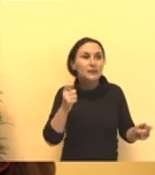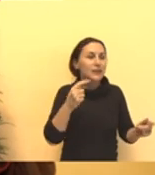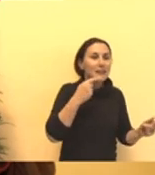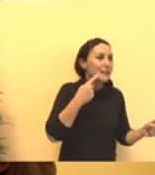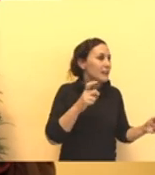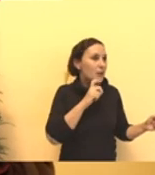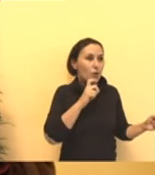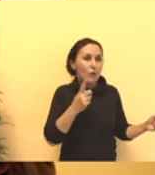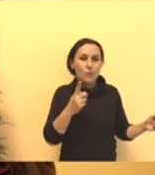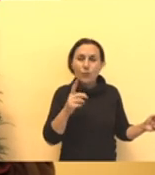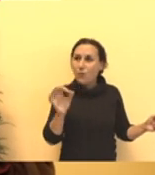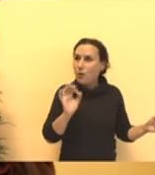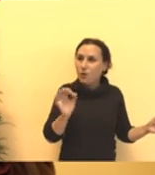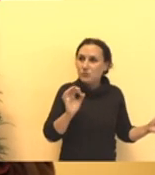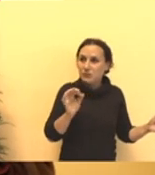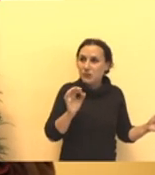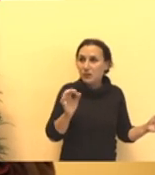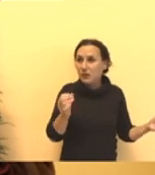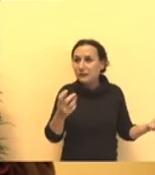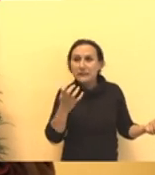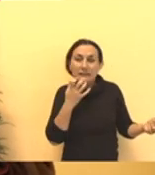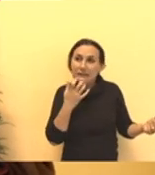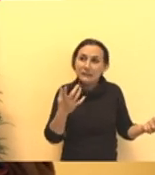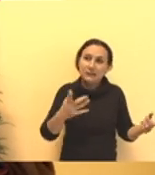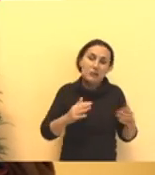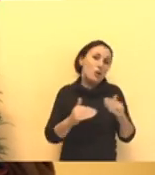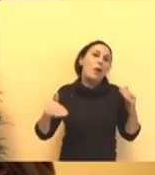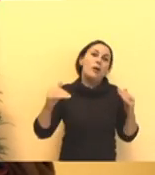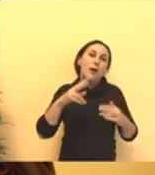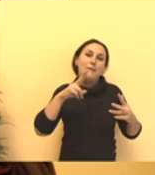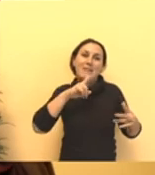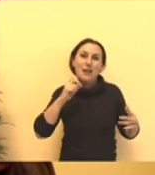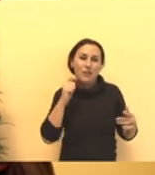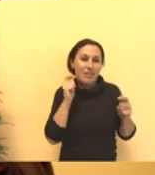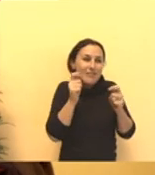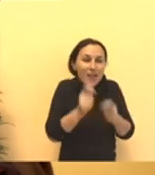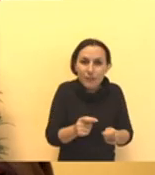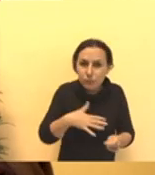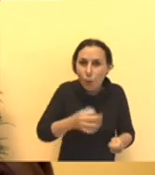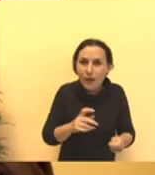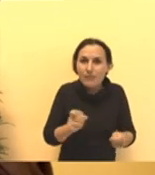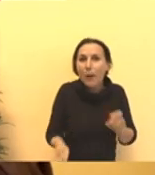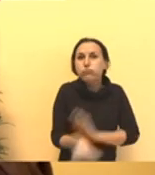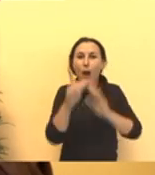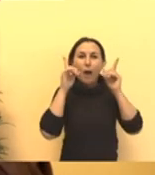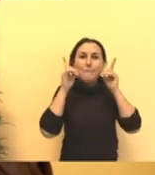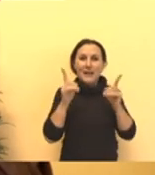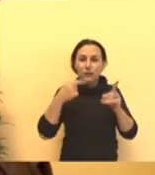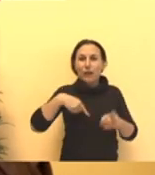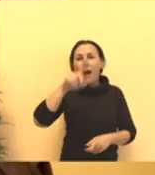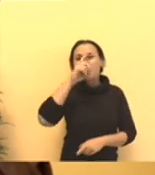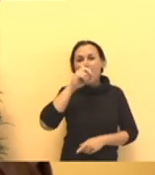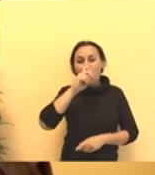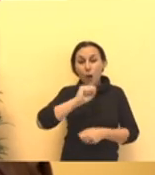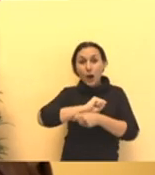dice? Sobrevaloras, el peligro es exactamente el mismo. Yo me acuerdo, antes de la pandemia, el último viaje